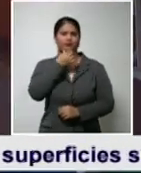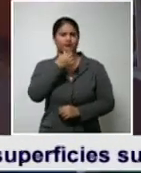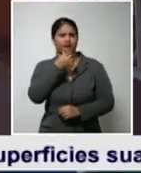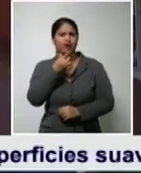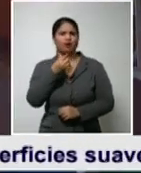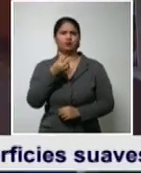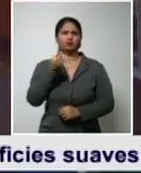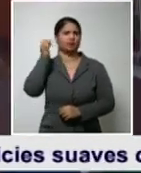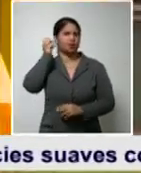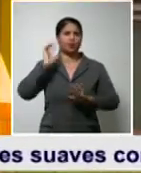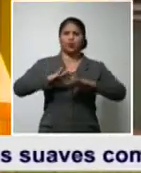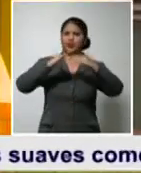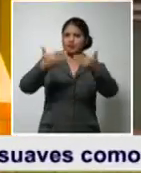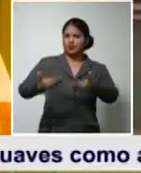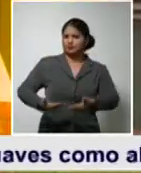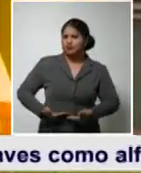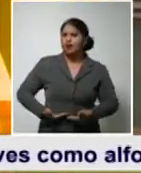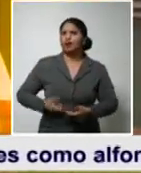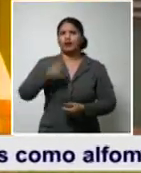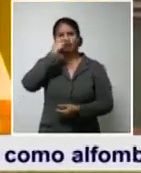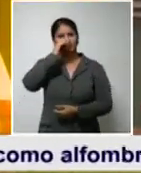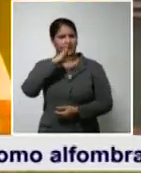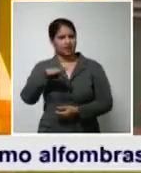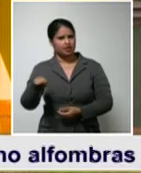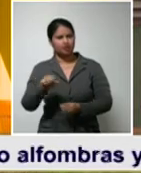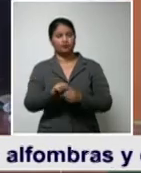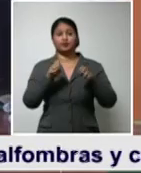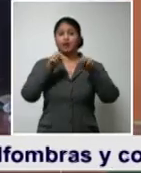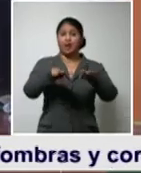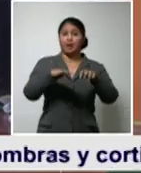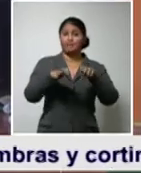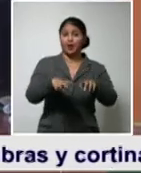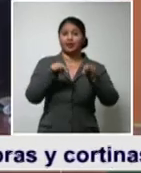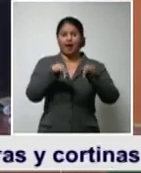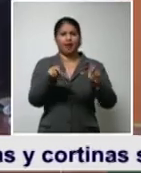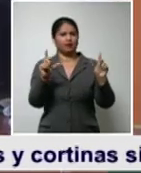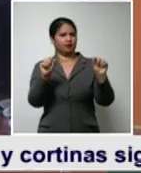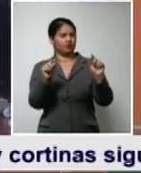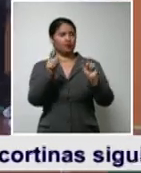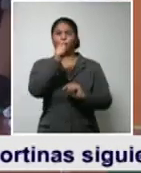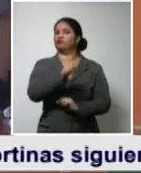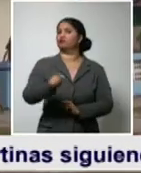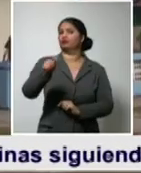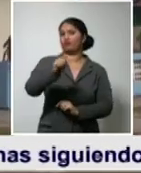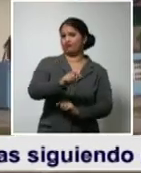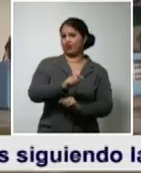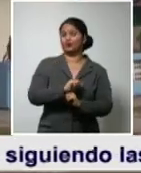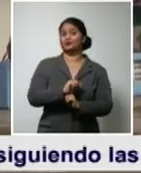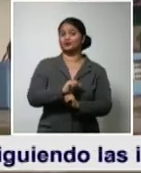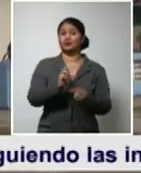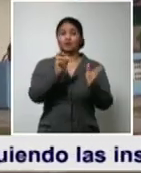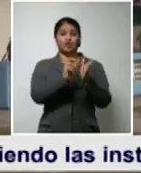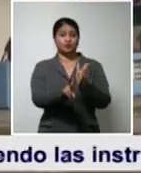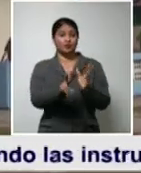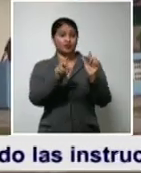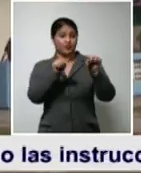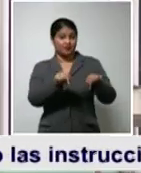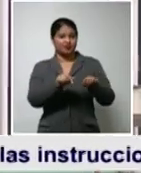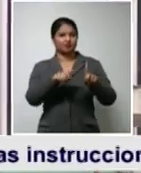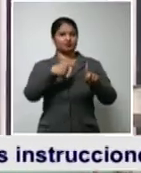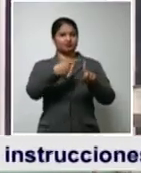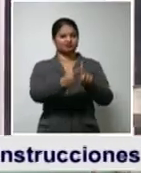permanencia de personas en parques y otros lugares públicos. La provincia tiene casos positivos en